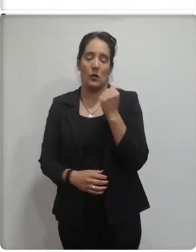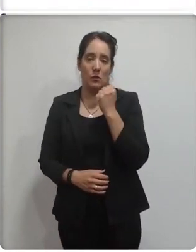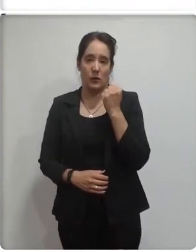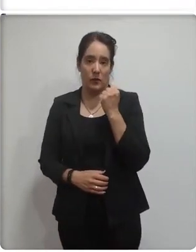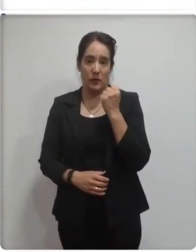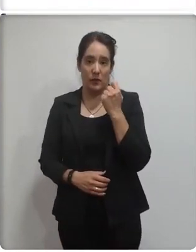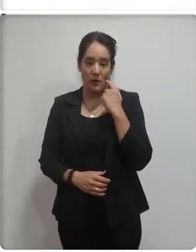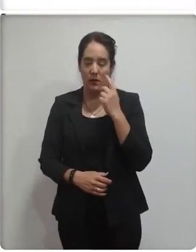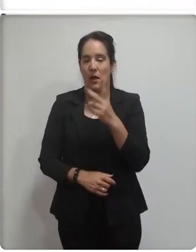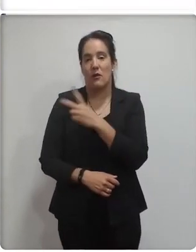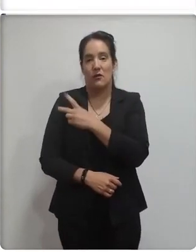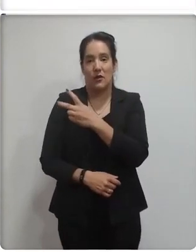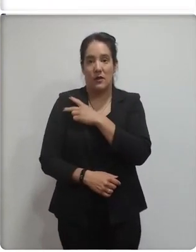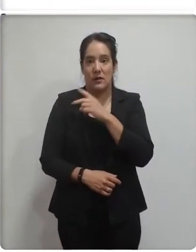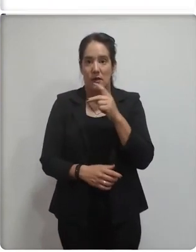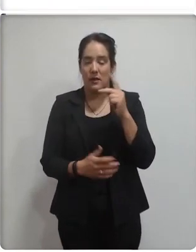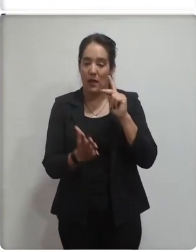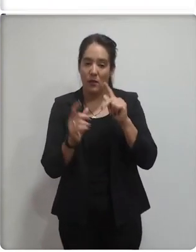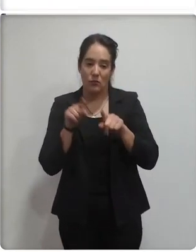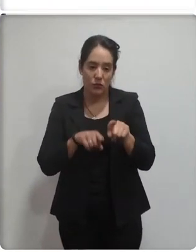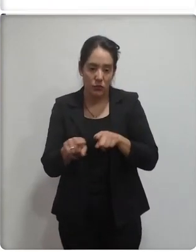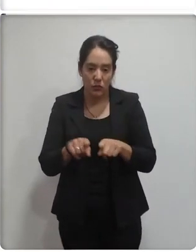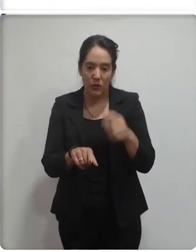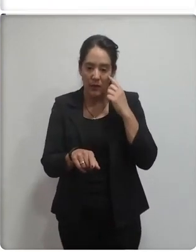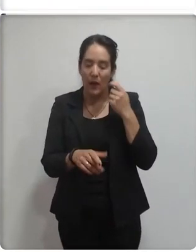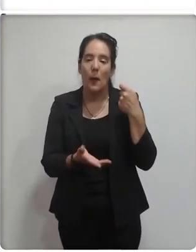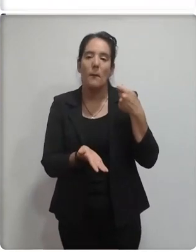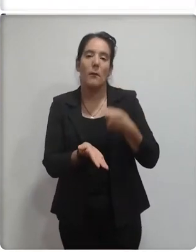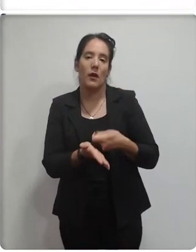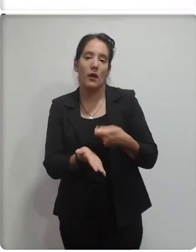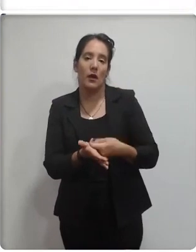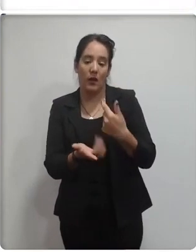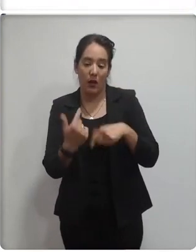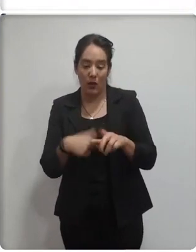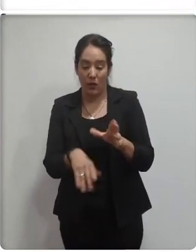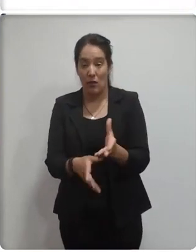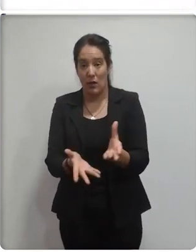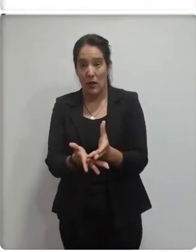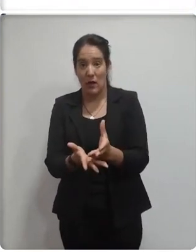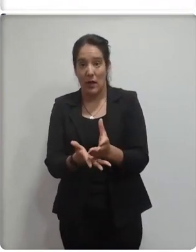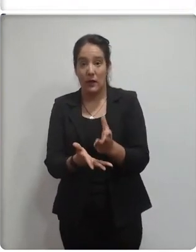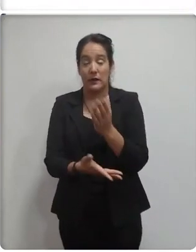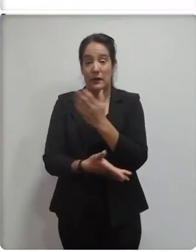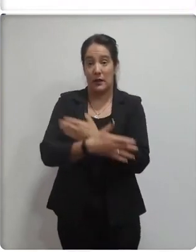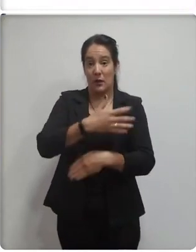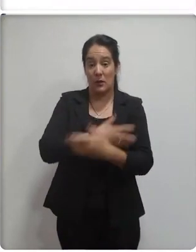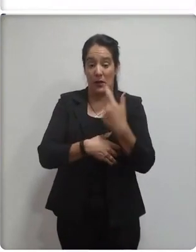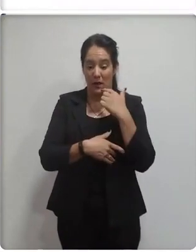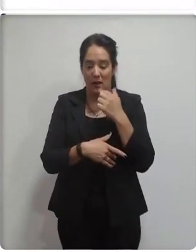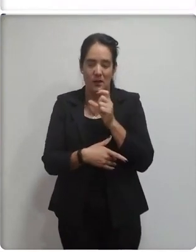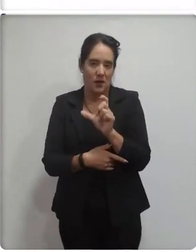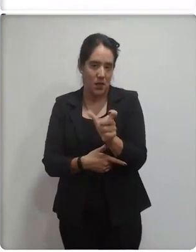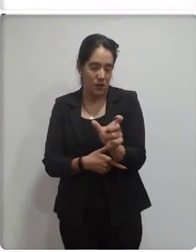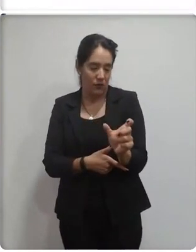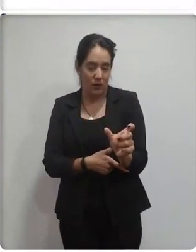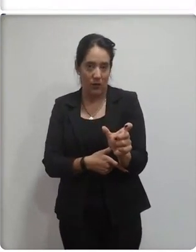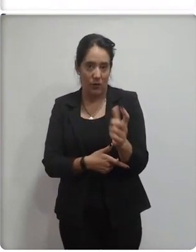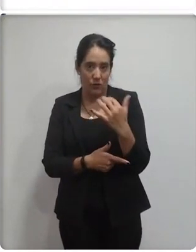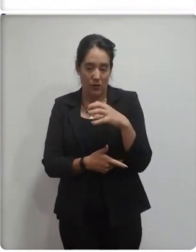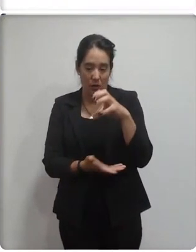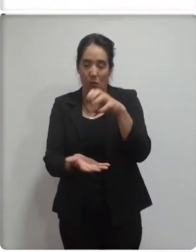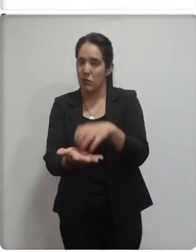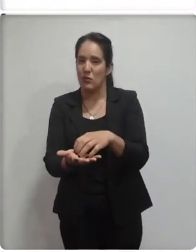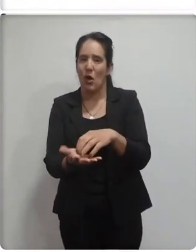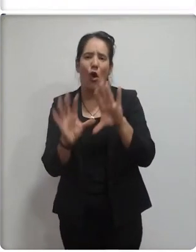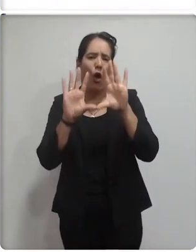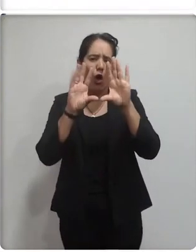la Gerencia de Planificación, que está costeando. Las patologías y malformaciones que se definieron van a quedar en el centro. No